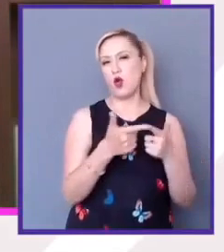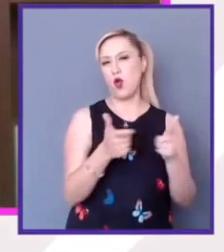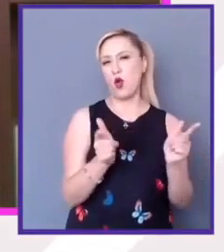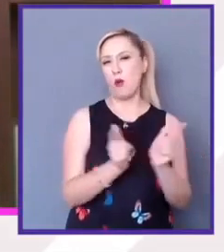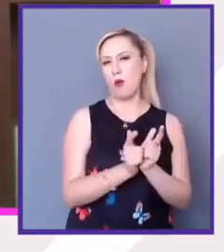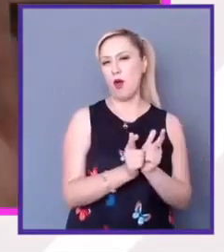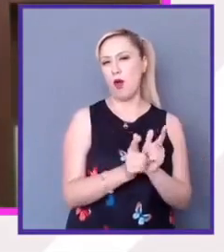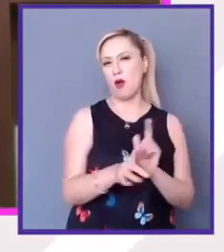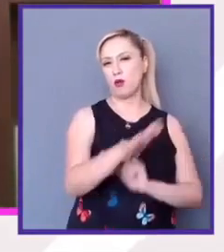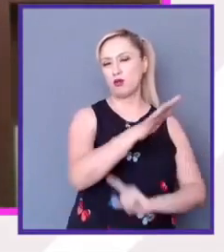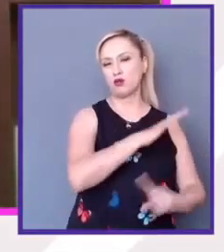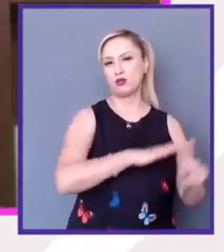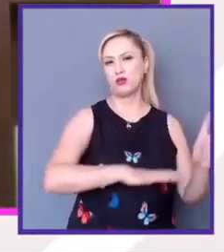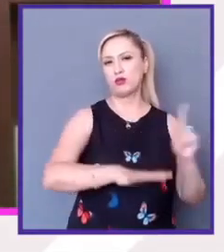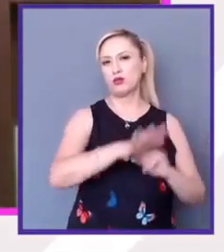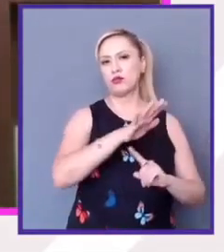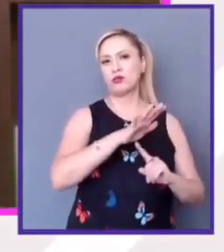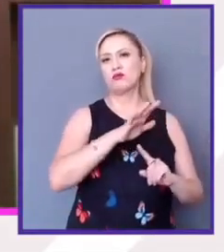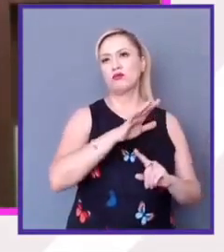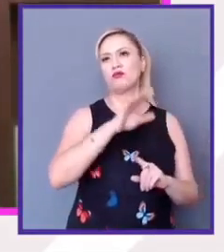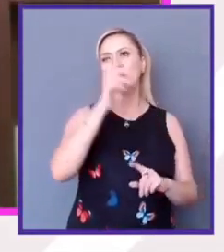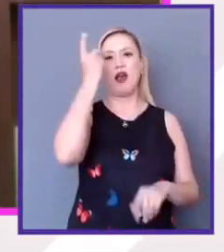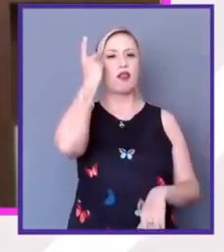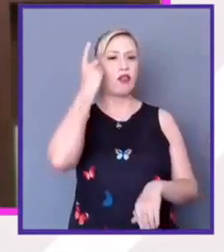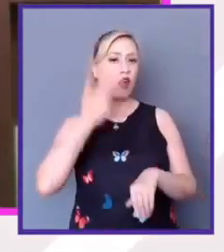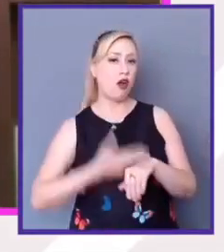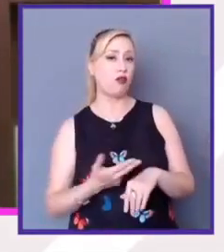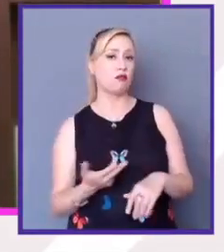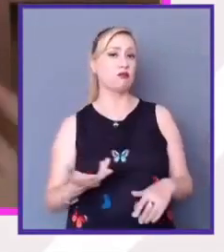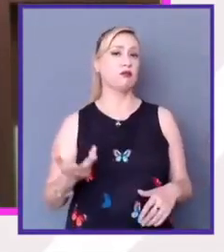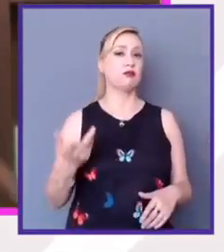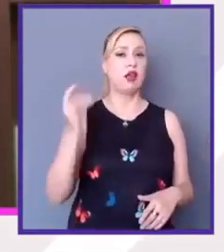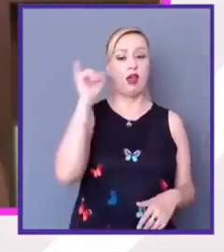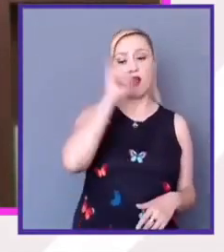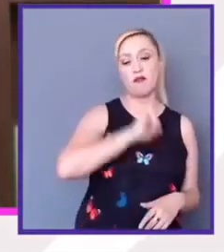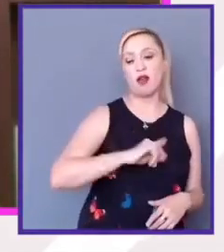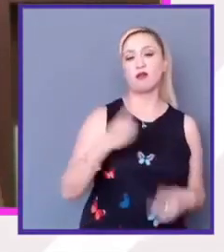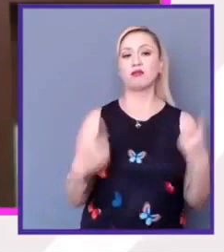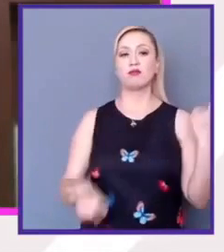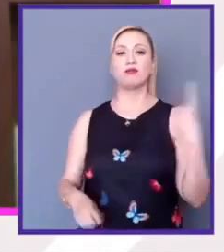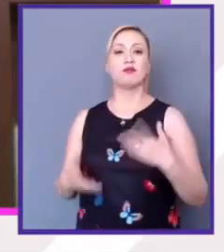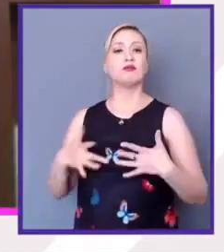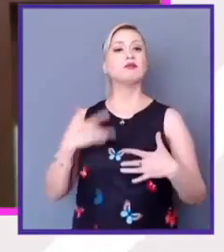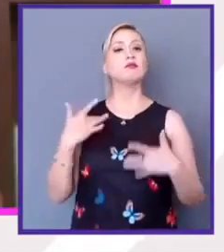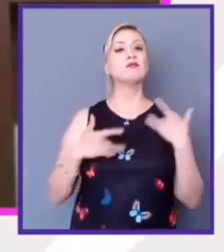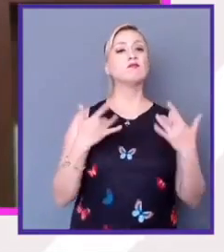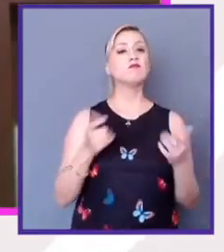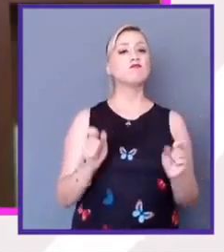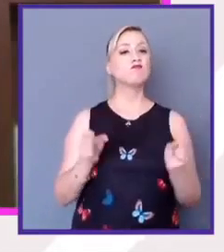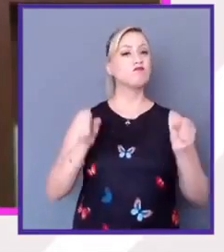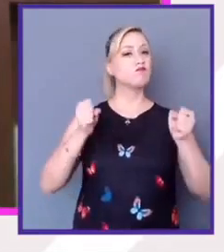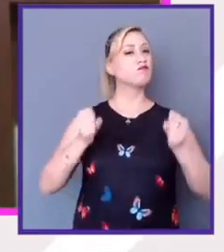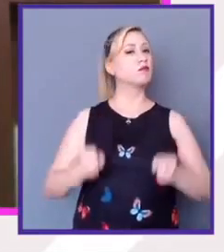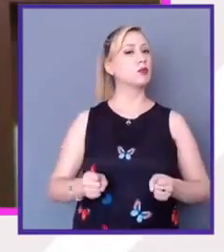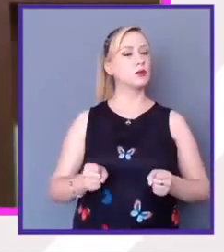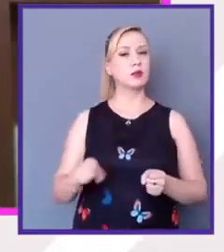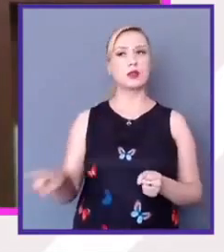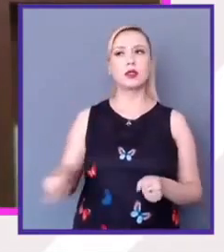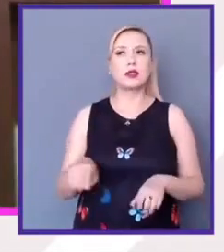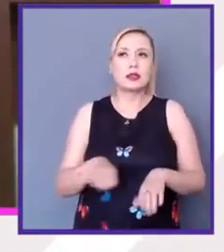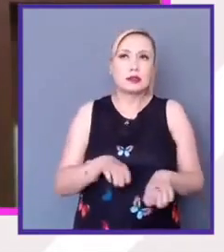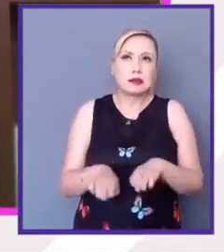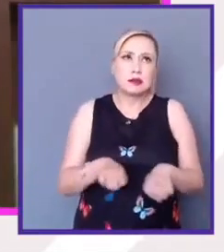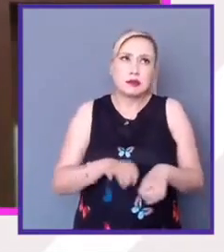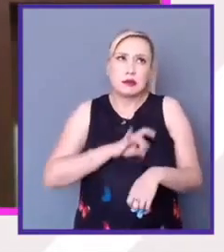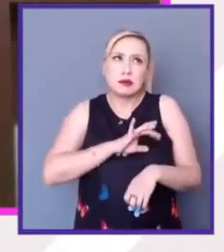encuentran en situaciones de poder, ¿no? Y, por ejemplo, ¿cómo se generan ya políticas antirracistas o qué tan comunes